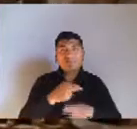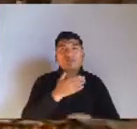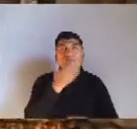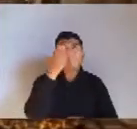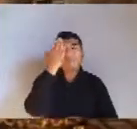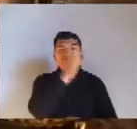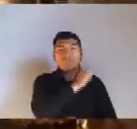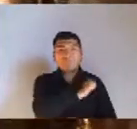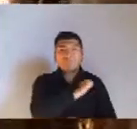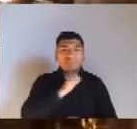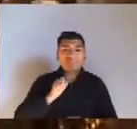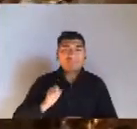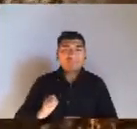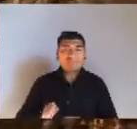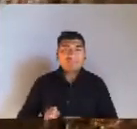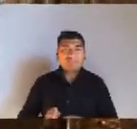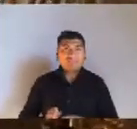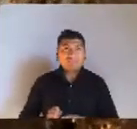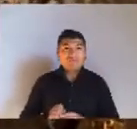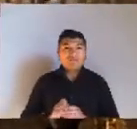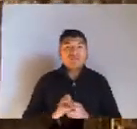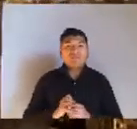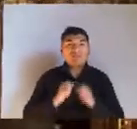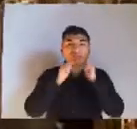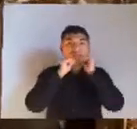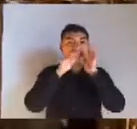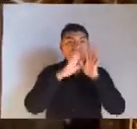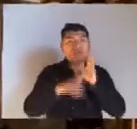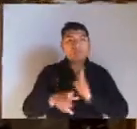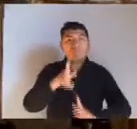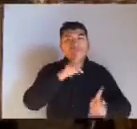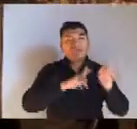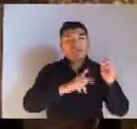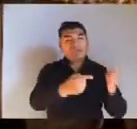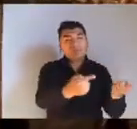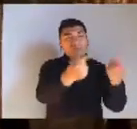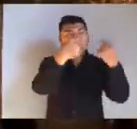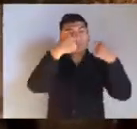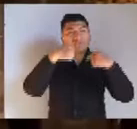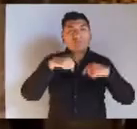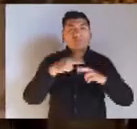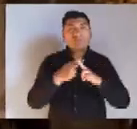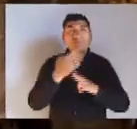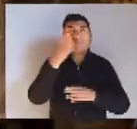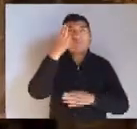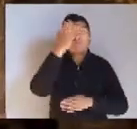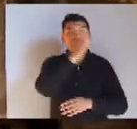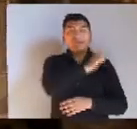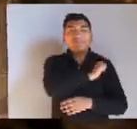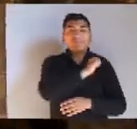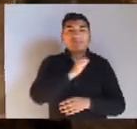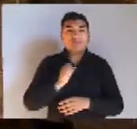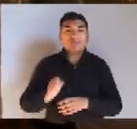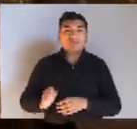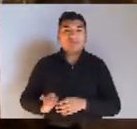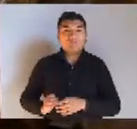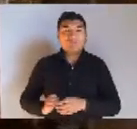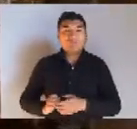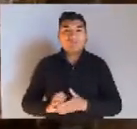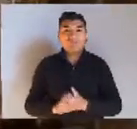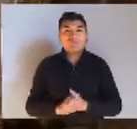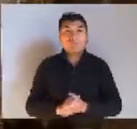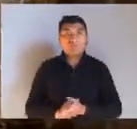del Señor. Bendito es el que viene en nombre del